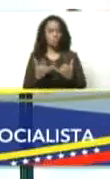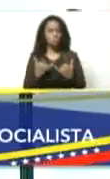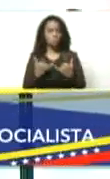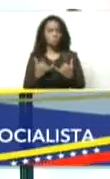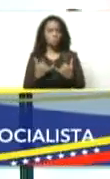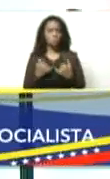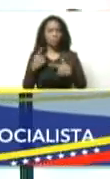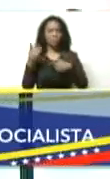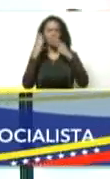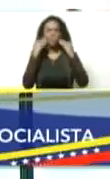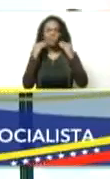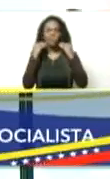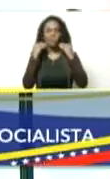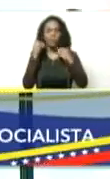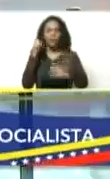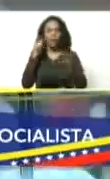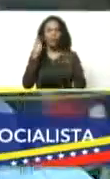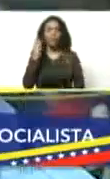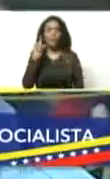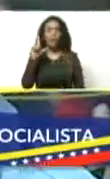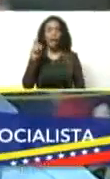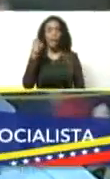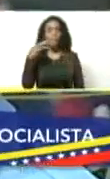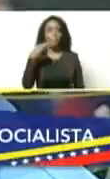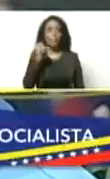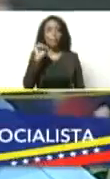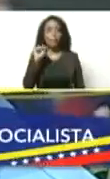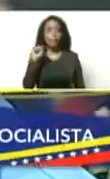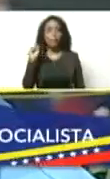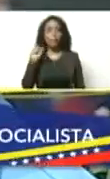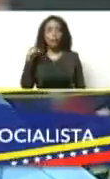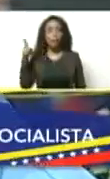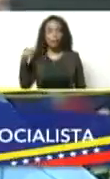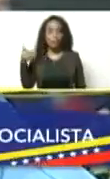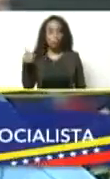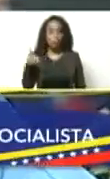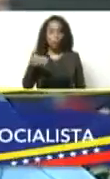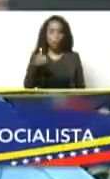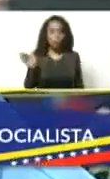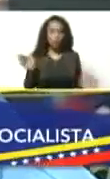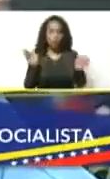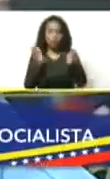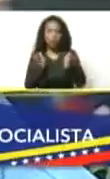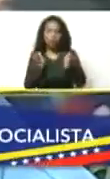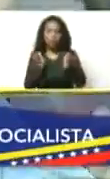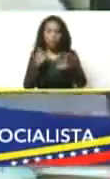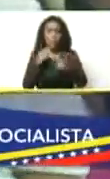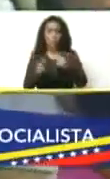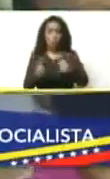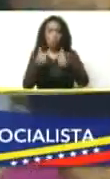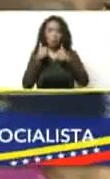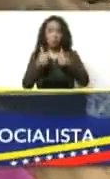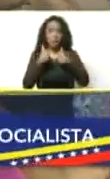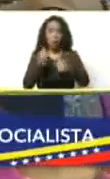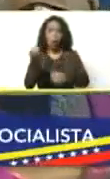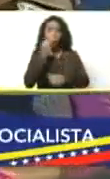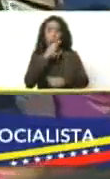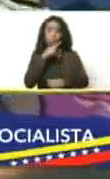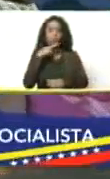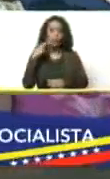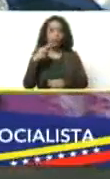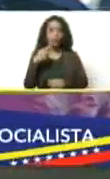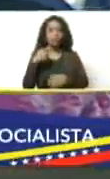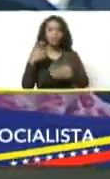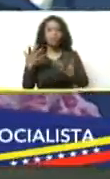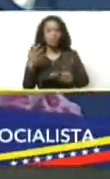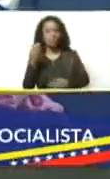esta experiencia con las tilapias, que son parquitos pequeños, pero bien nutritivas. ¿Qué tal